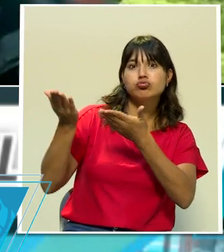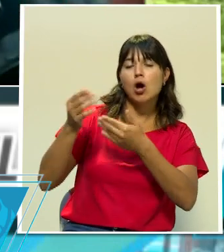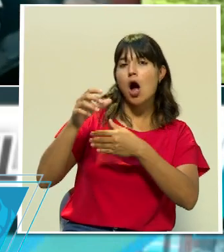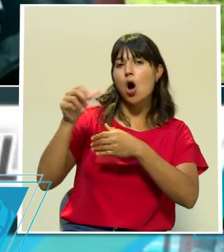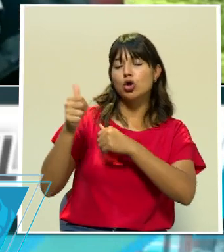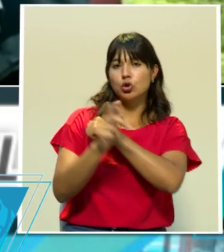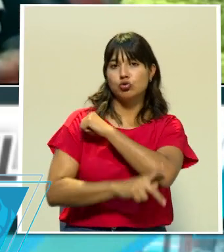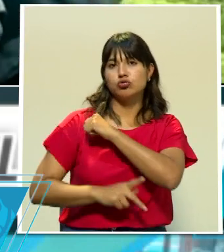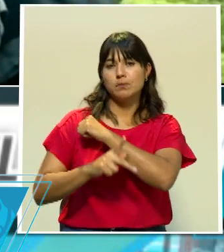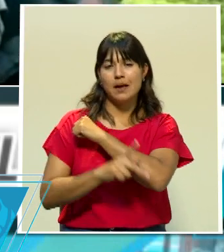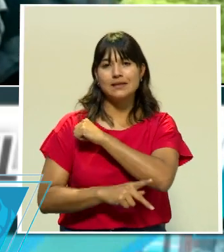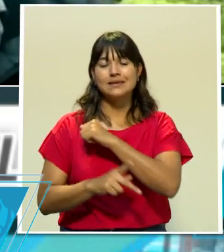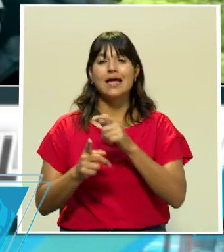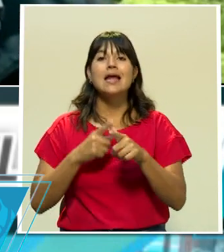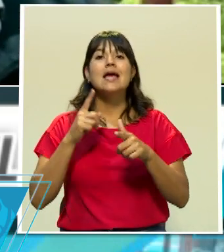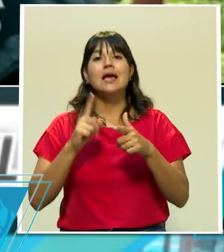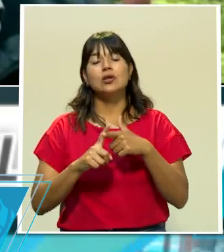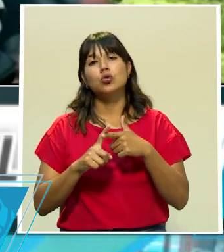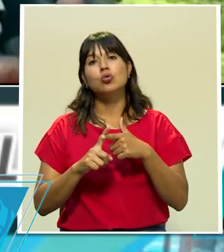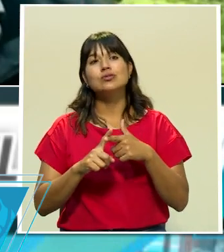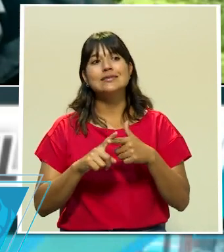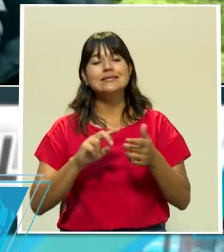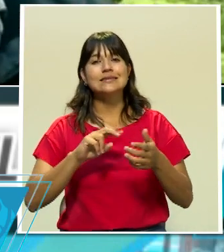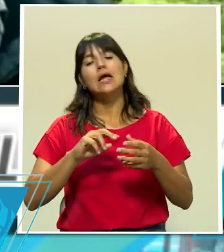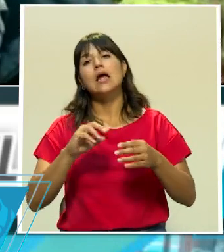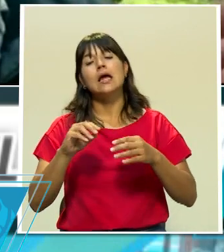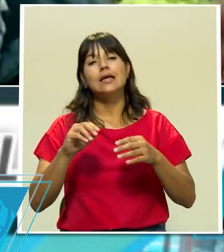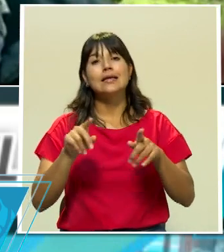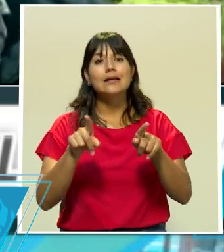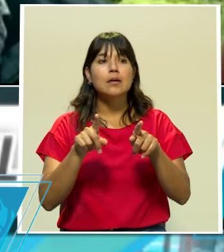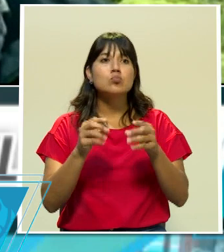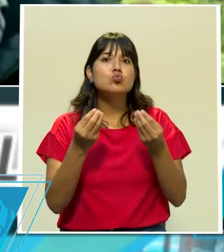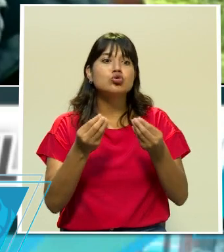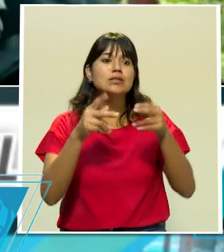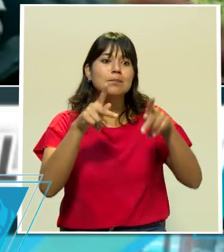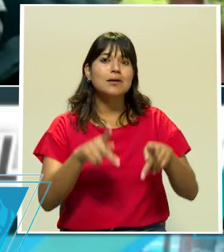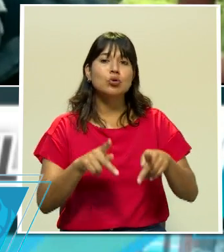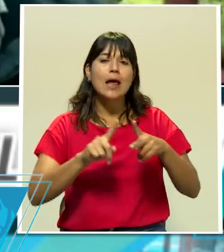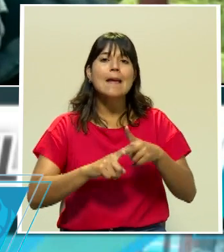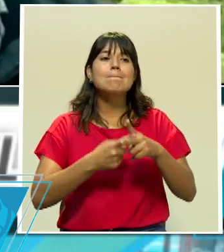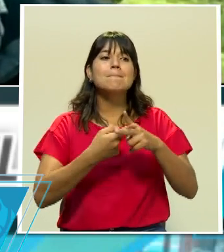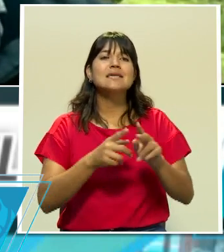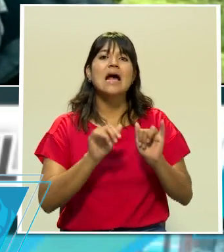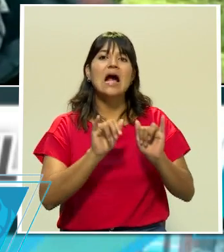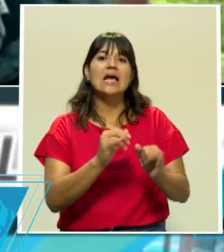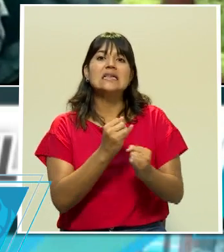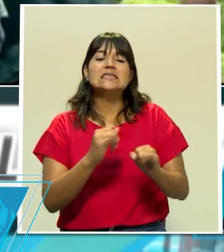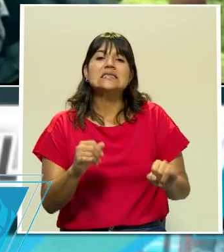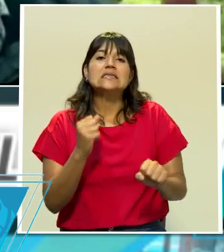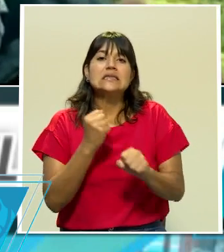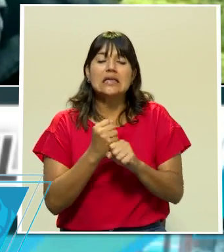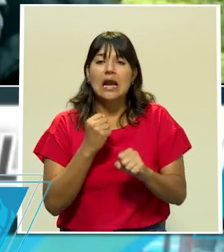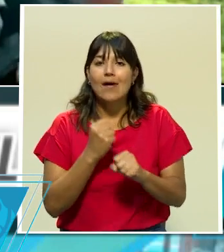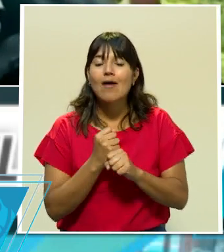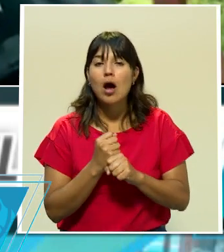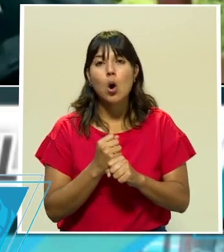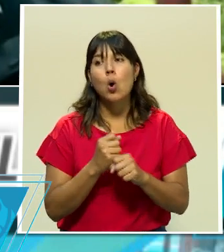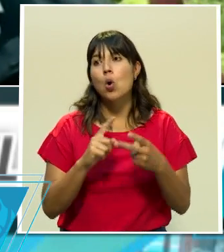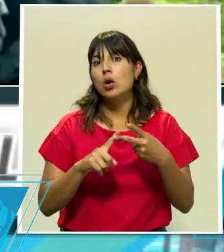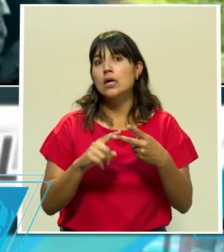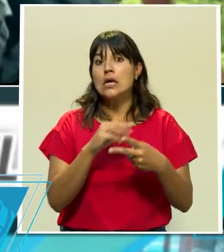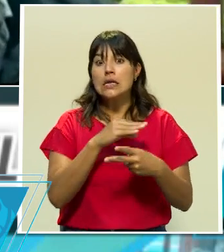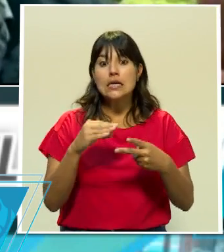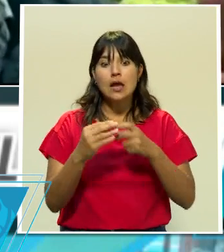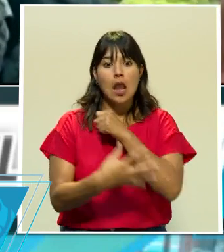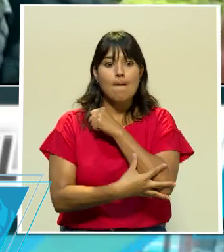la demanda interna de bienes y por lo tanto se generan los niveles de desempleo y pobreza que estamos enfrentando y que